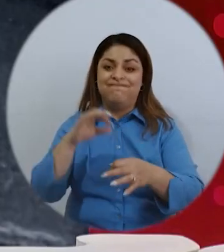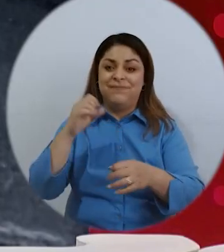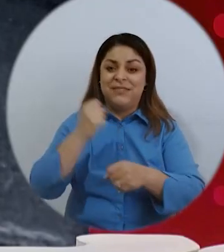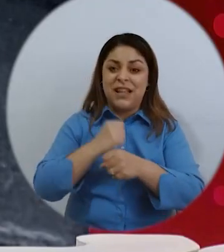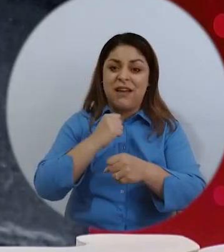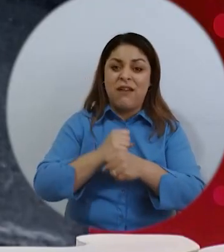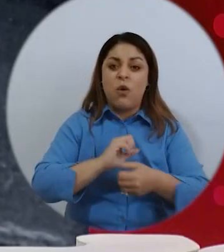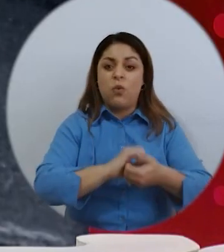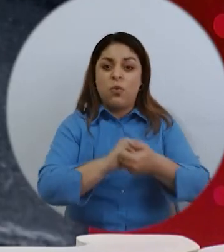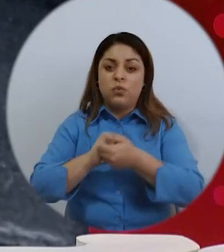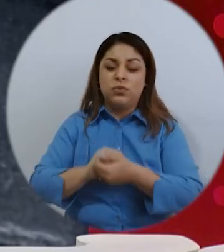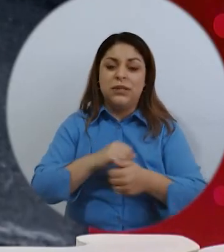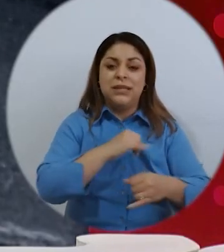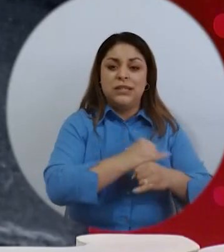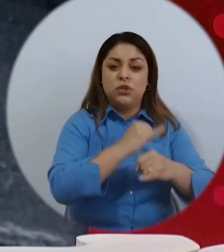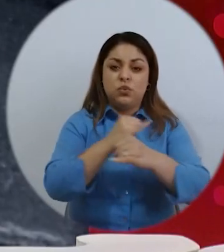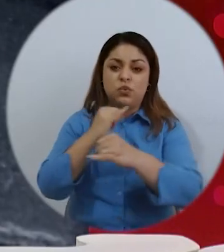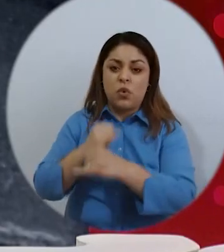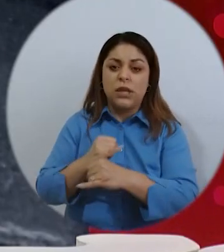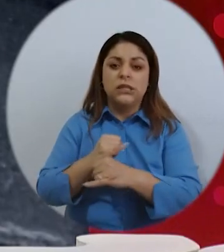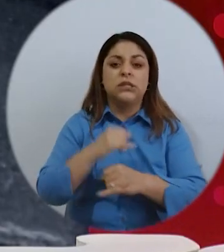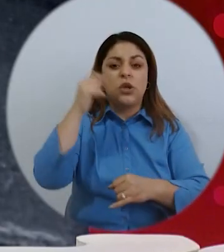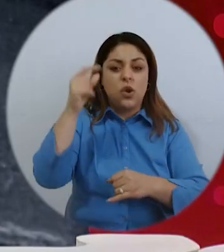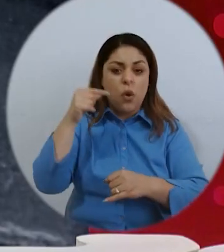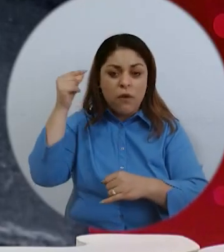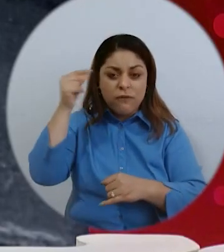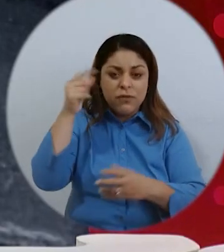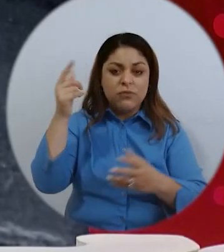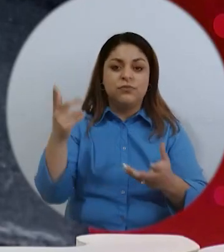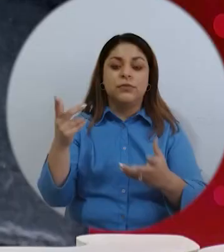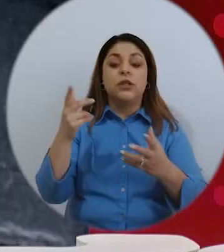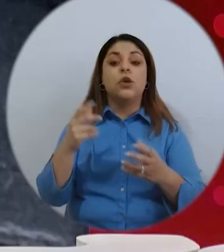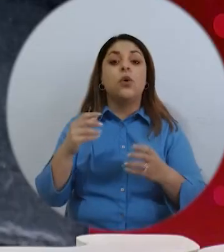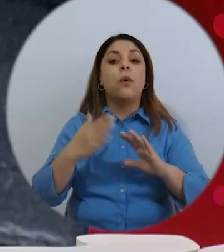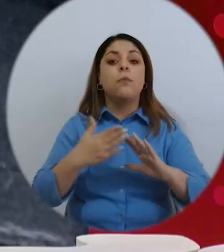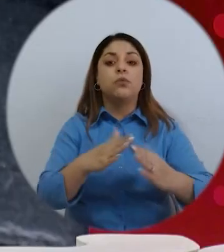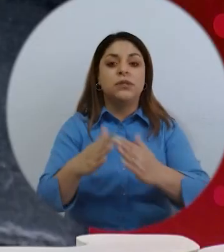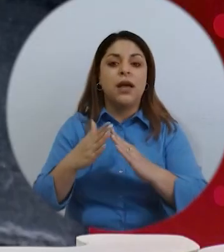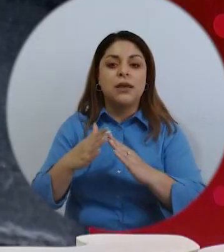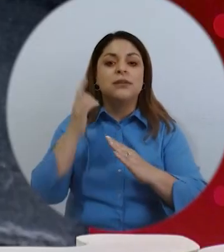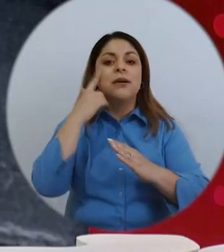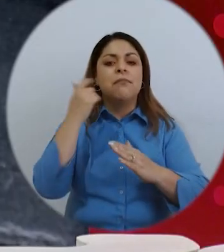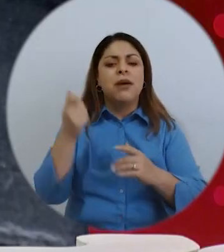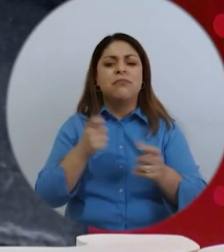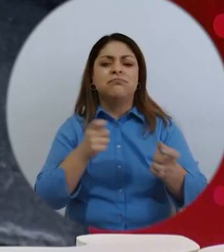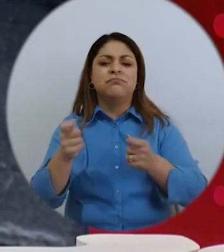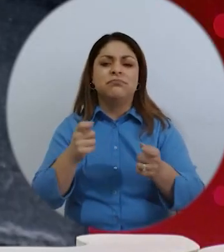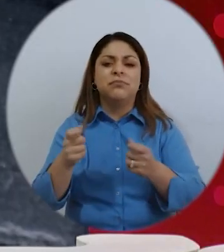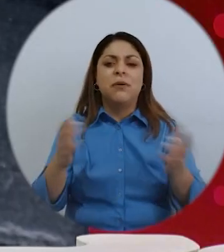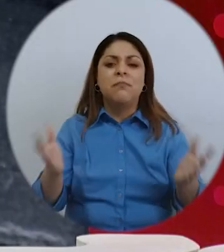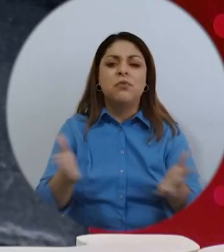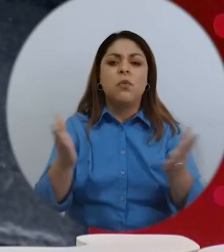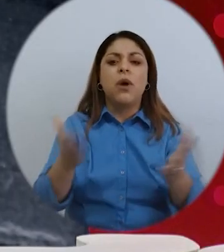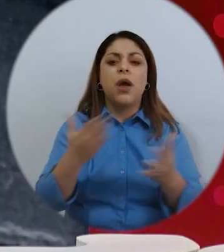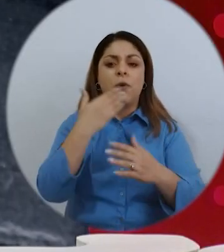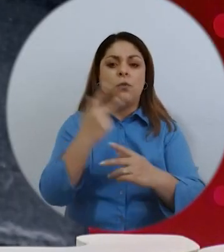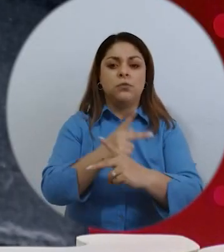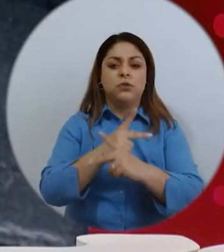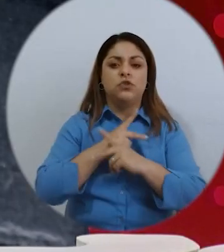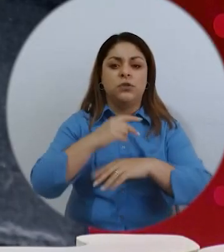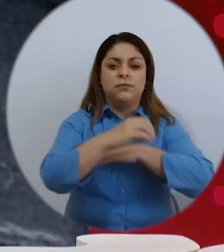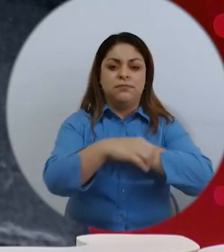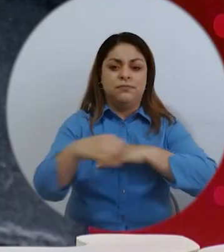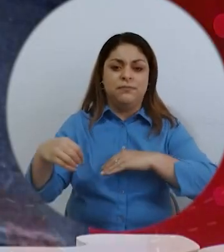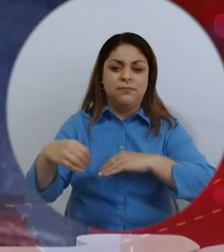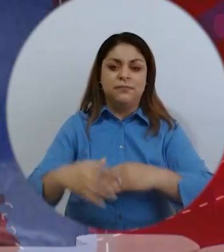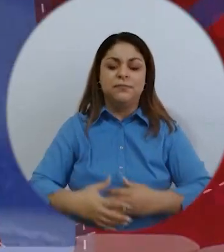instituciones como entre gobiernos, pero también entre las comunidades, para tomar medidas que promuevan una mejor protección del